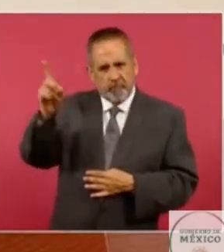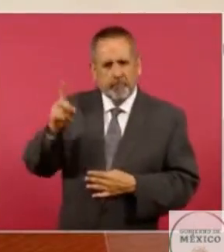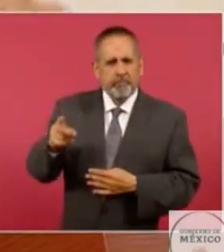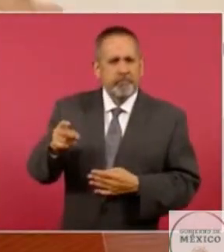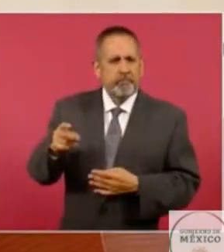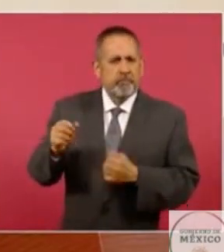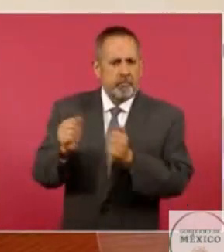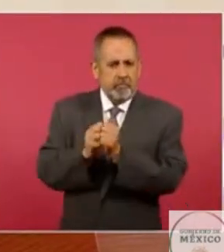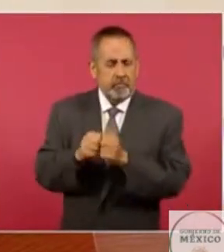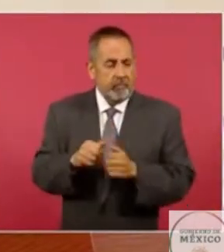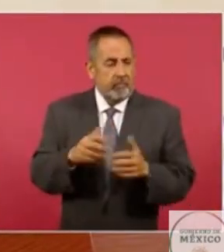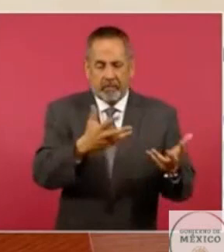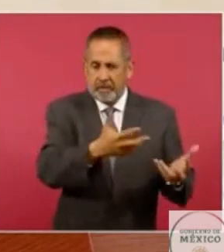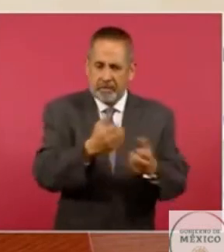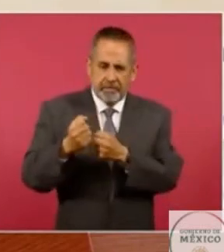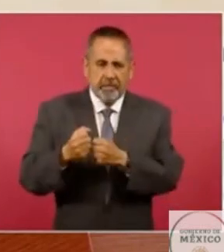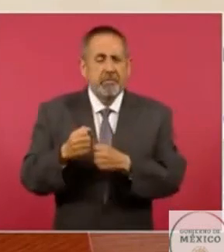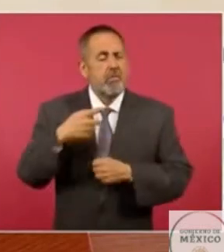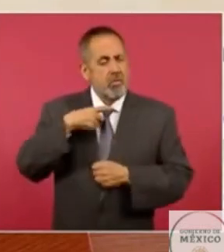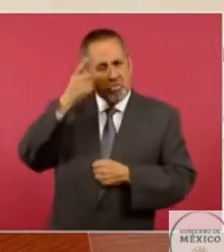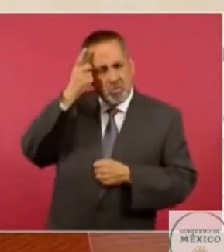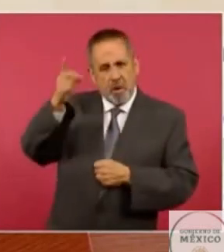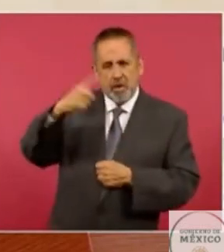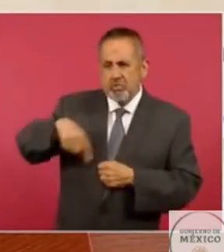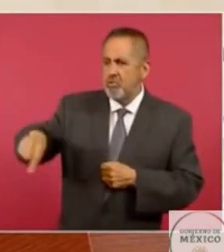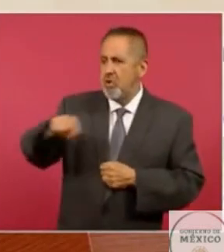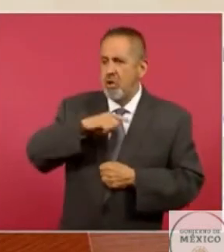con las 13 plantas.